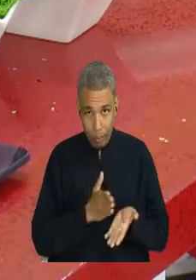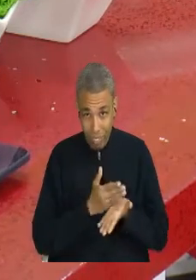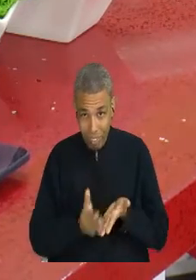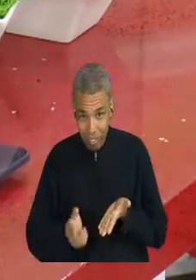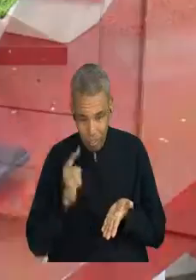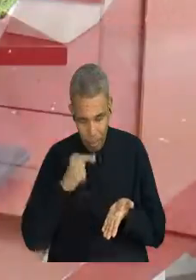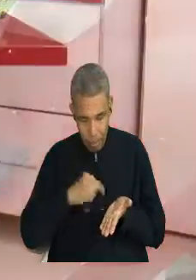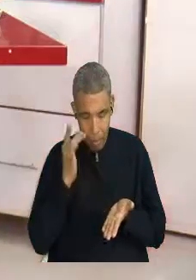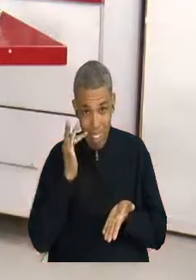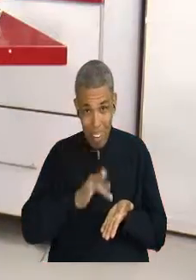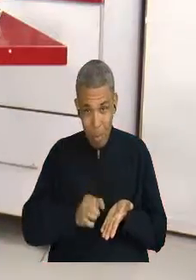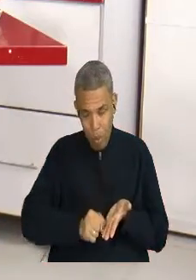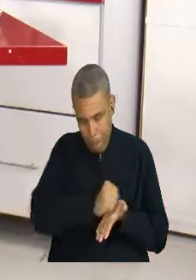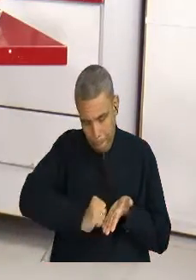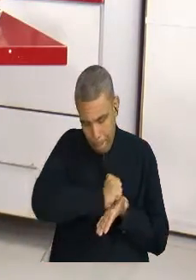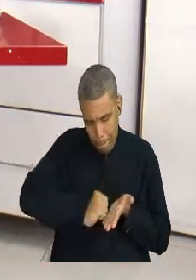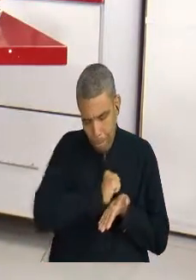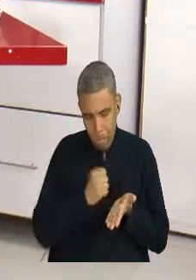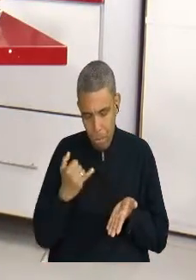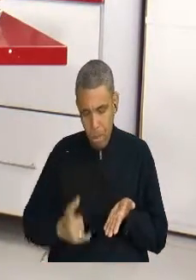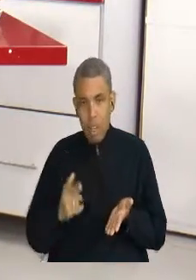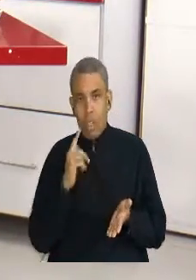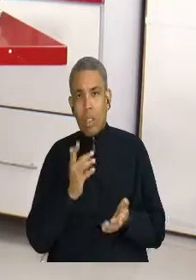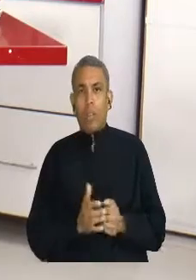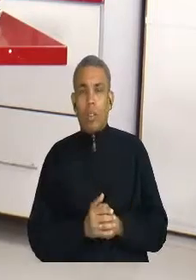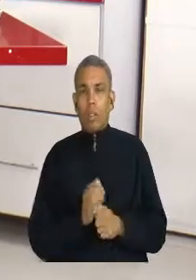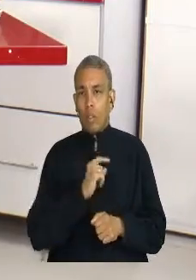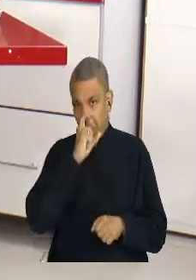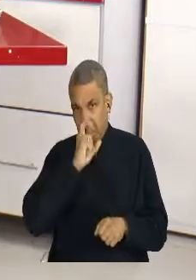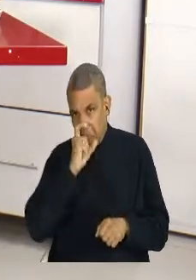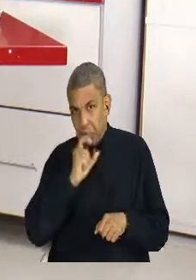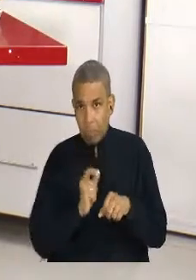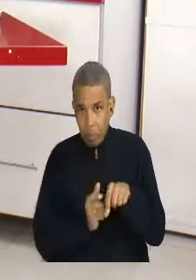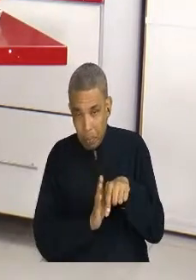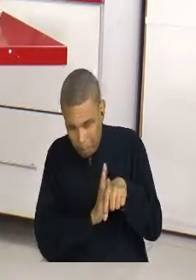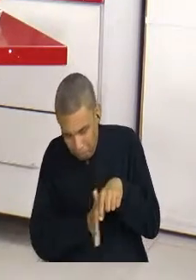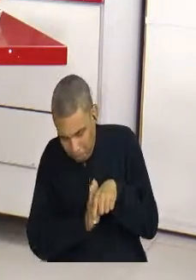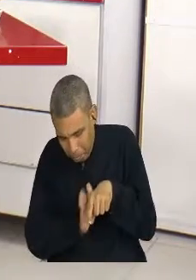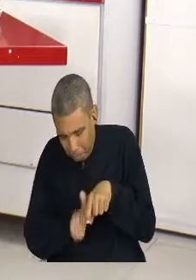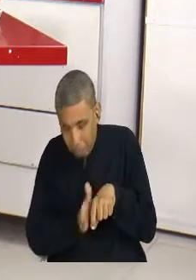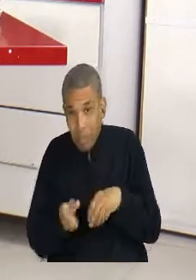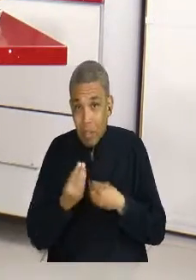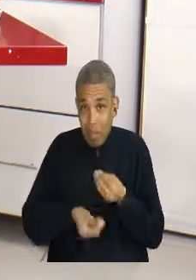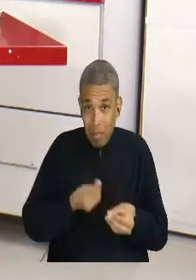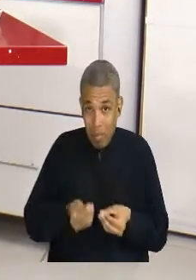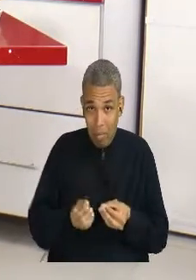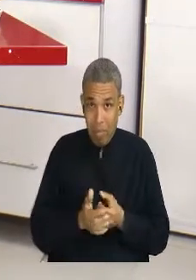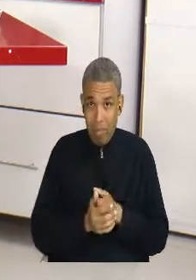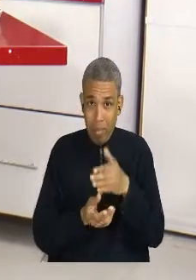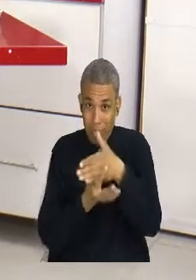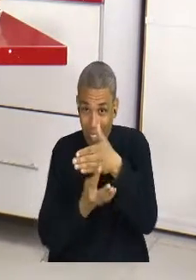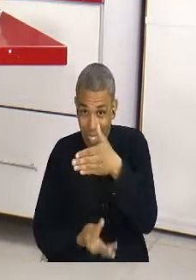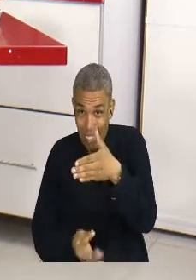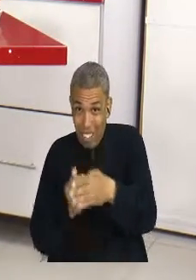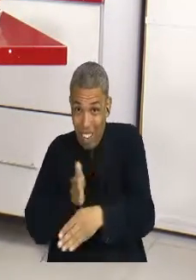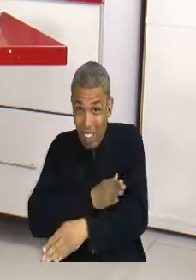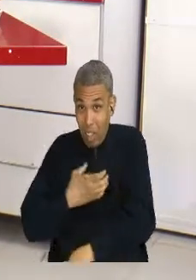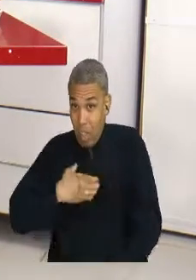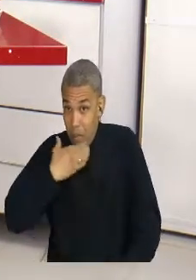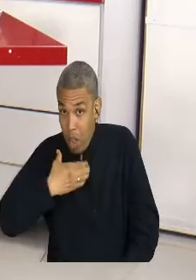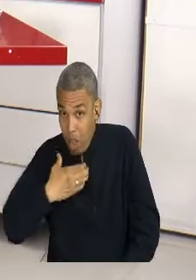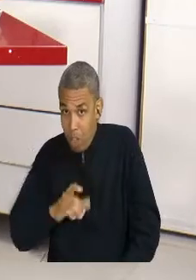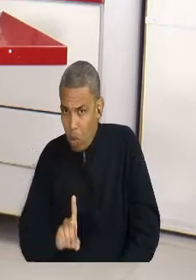nuestra tocineta? La vamos a saltear, Roche. Entonces, una gotica de aceite, ¿sí? No voy a utilizar el que tenía previamente caliente, no, porque quiero que